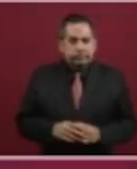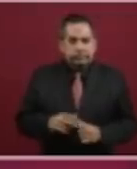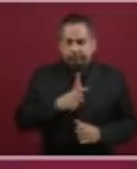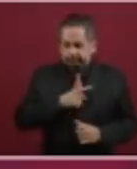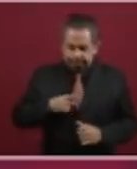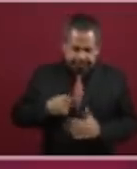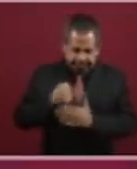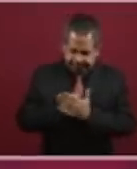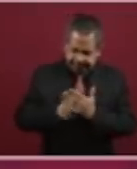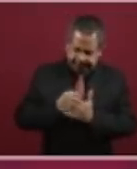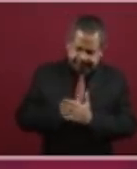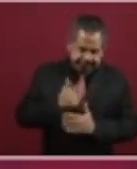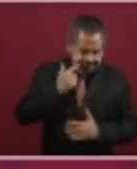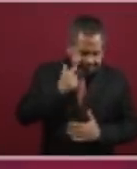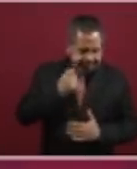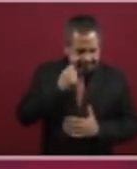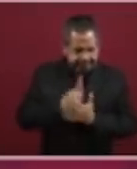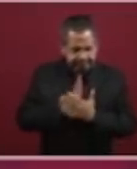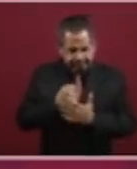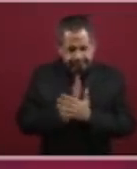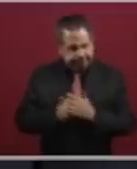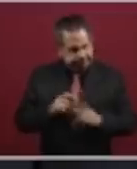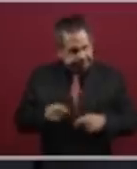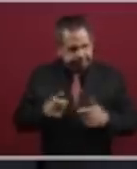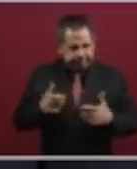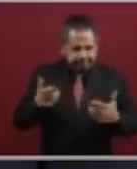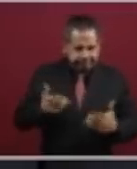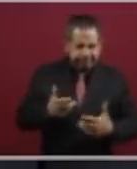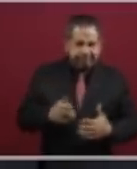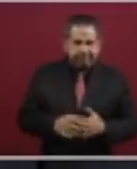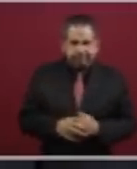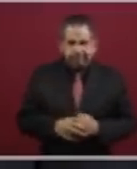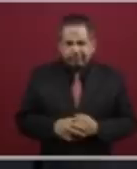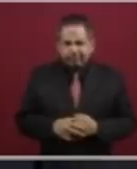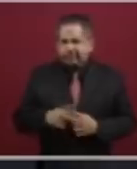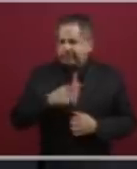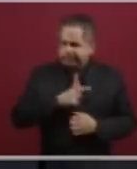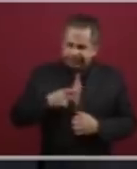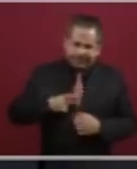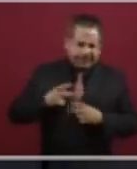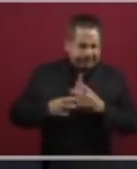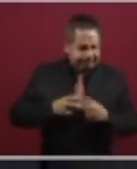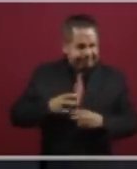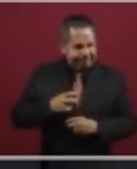lucha y hace valer